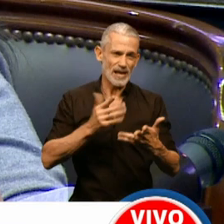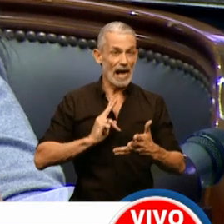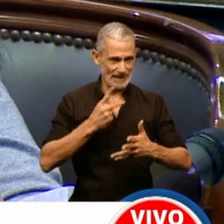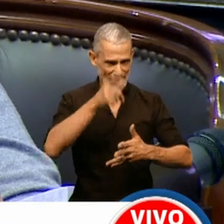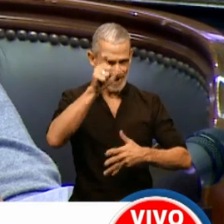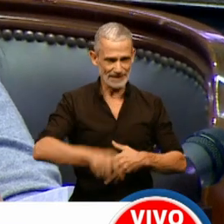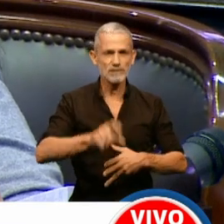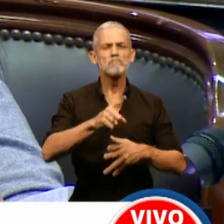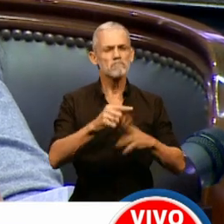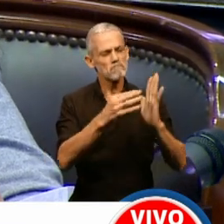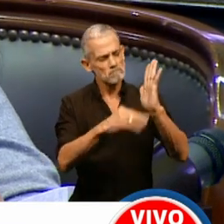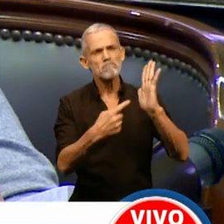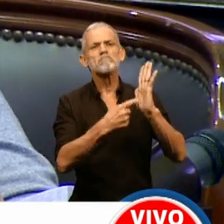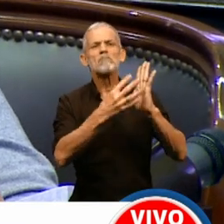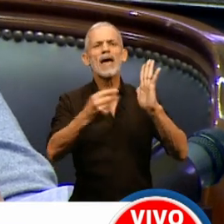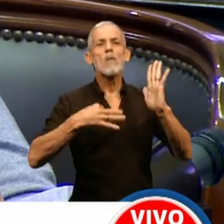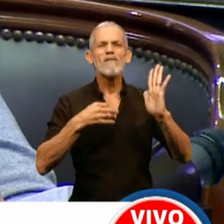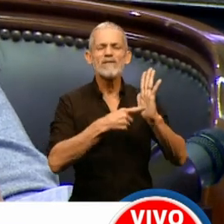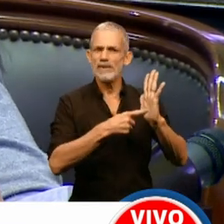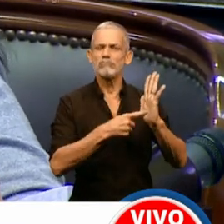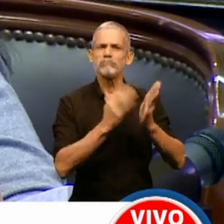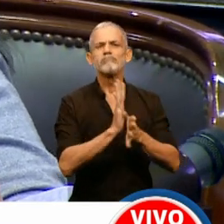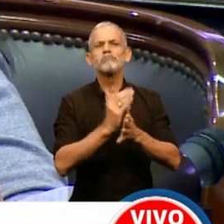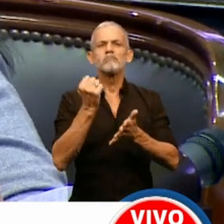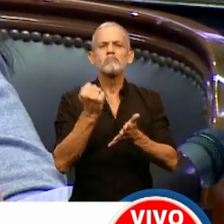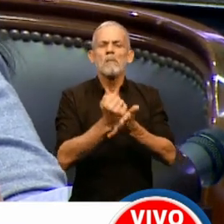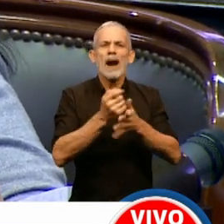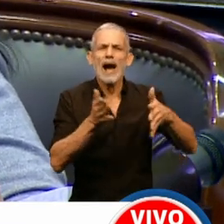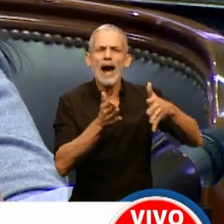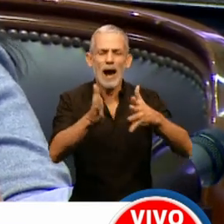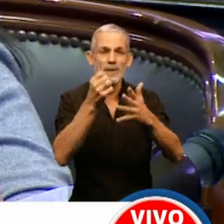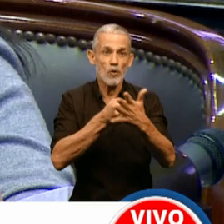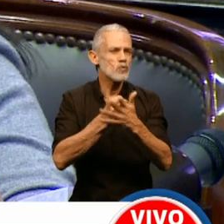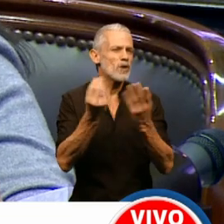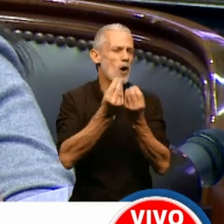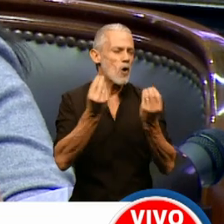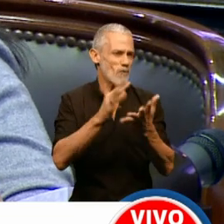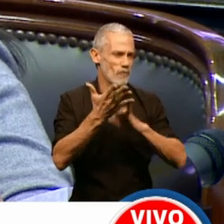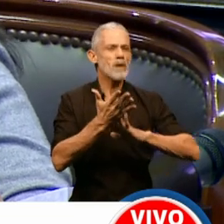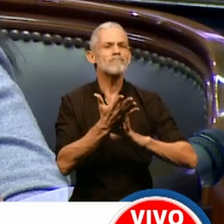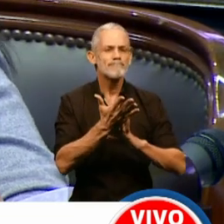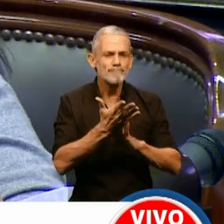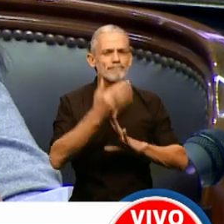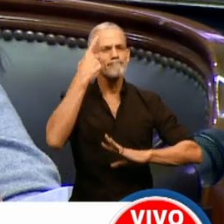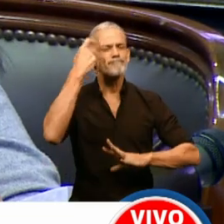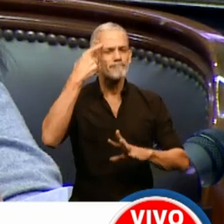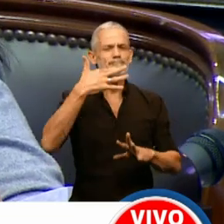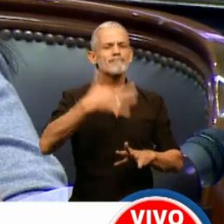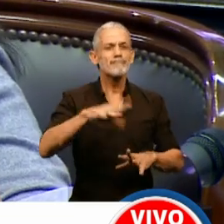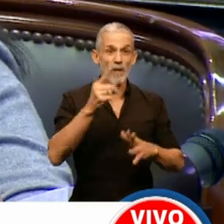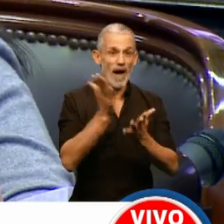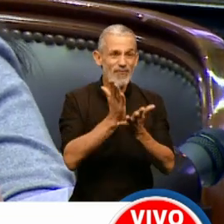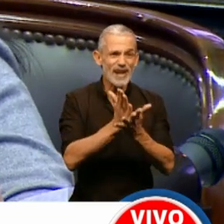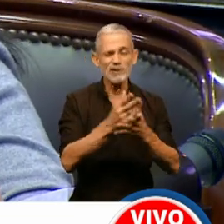su ejemplo de vida también marcó el camino de la lucha y la enseñanza de que los derechos se conquistan